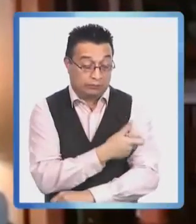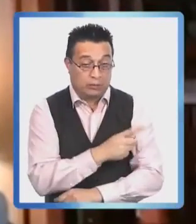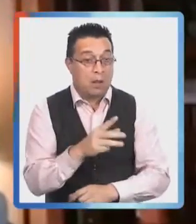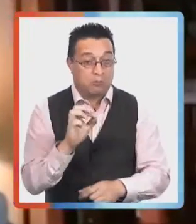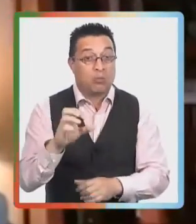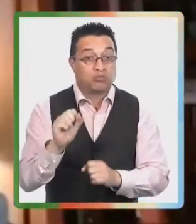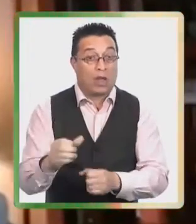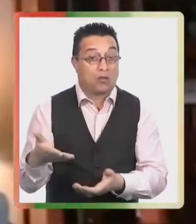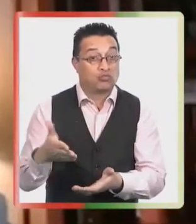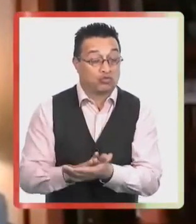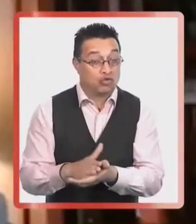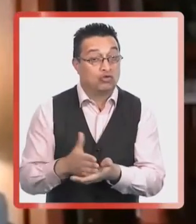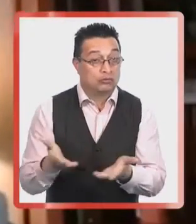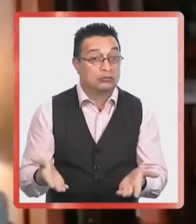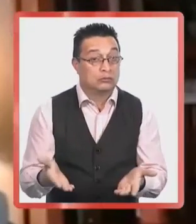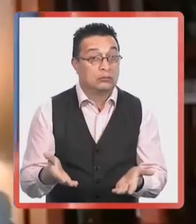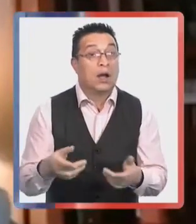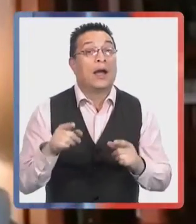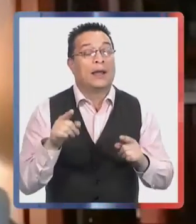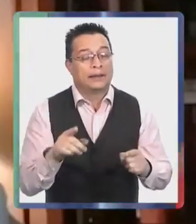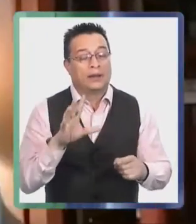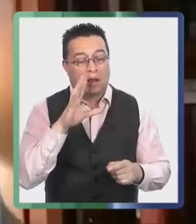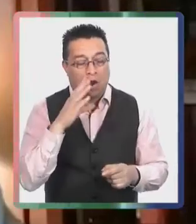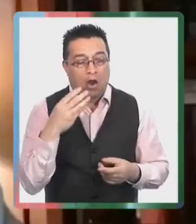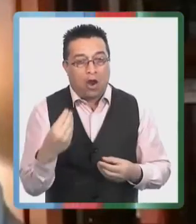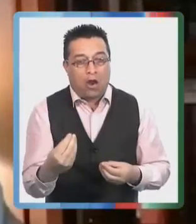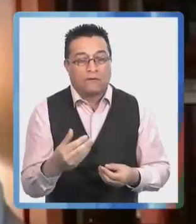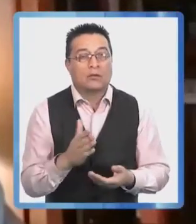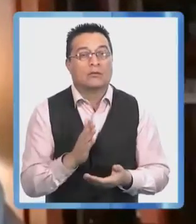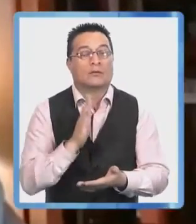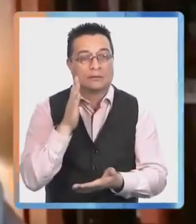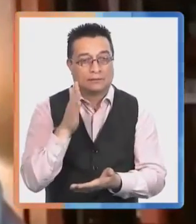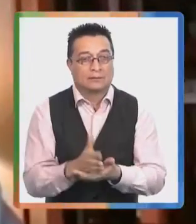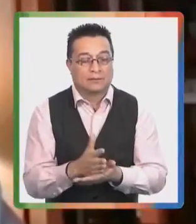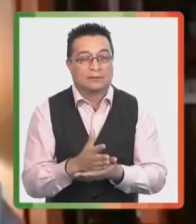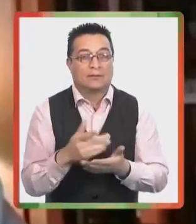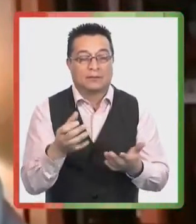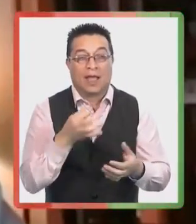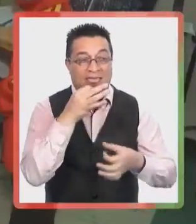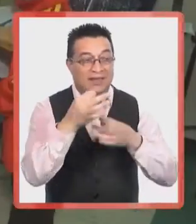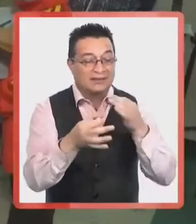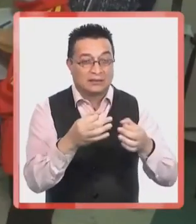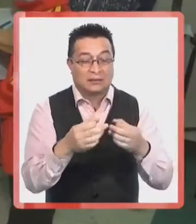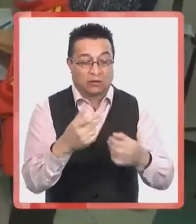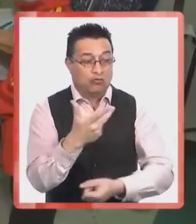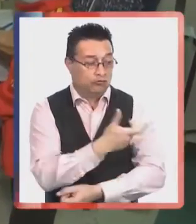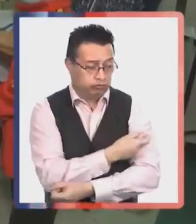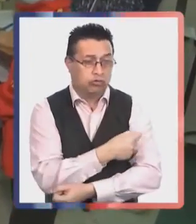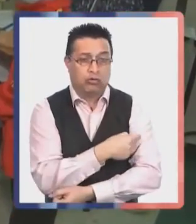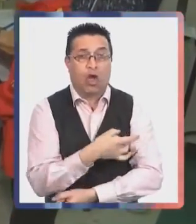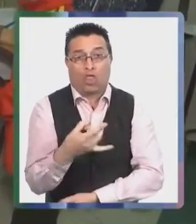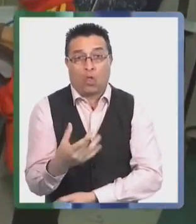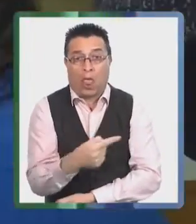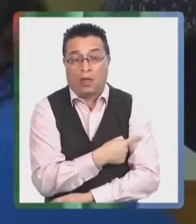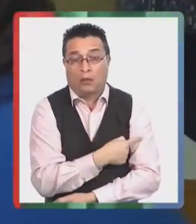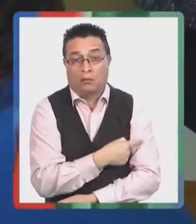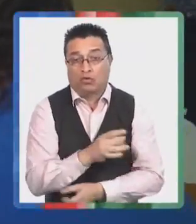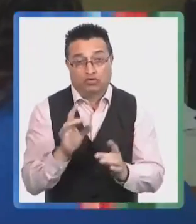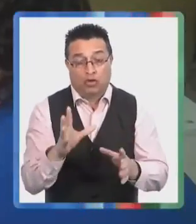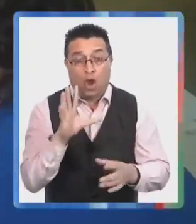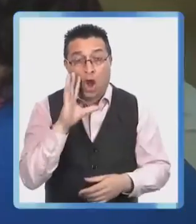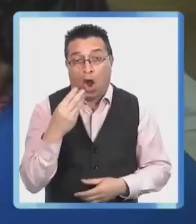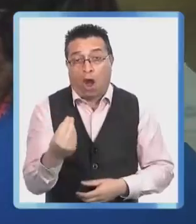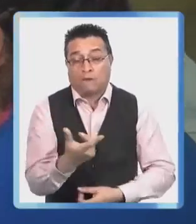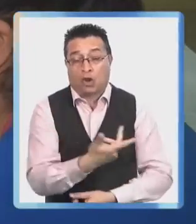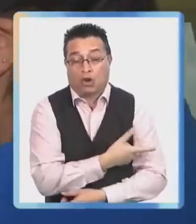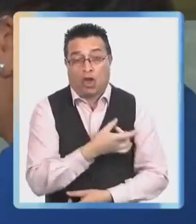al niño porque se puede morir. Y evidentemente hay que decir la verdad, o sea, la vacuna produce dolor, como es una inyección,